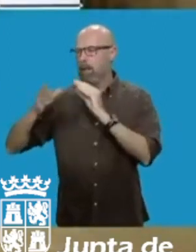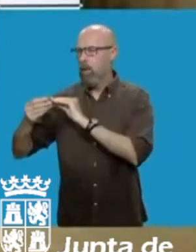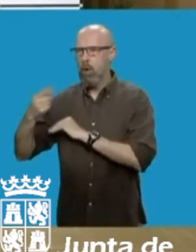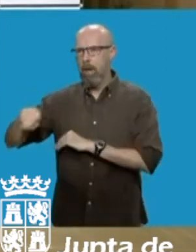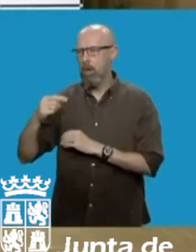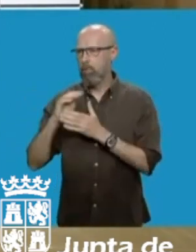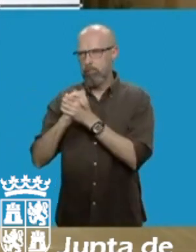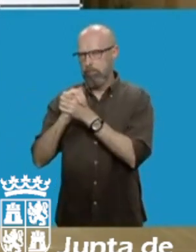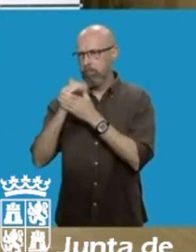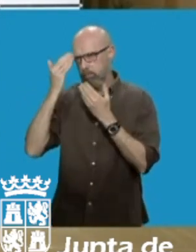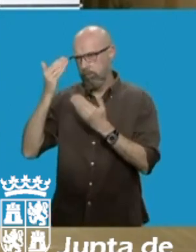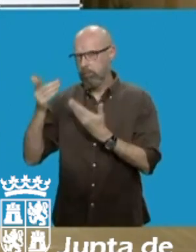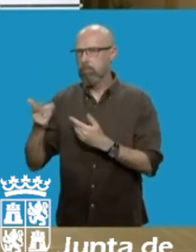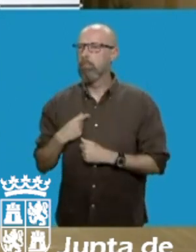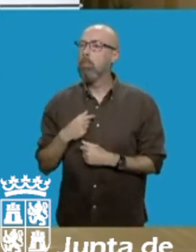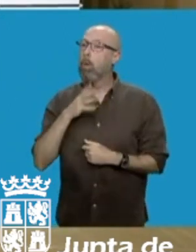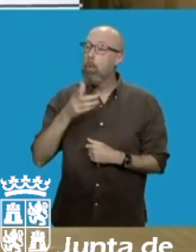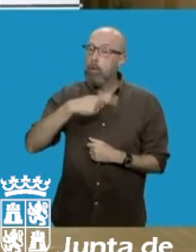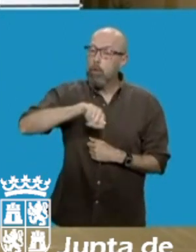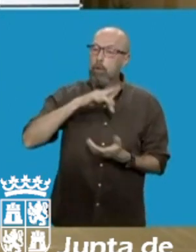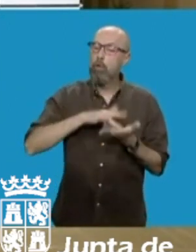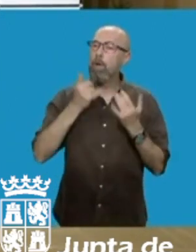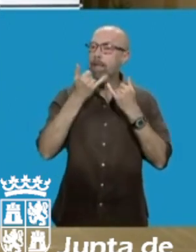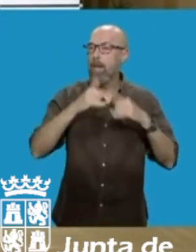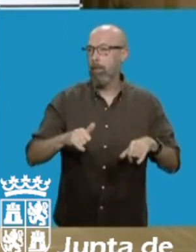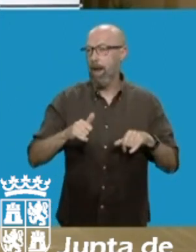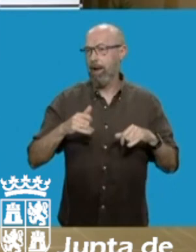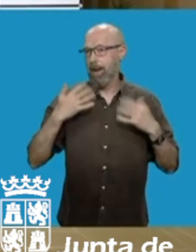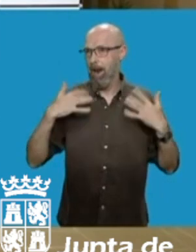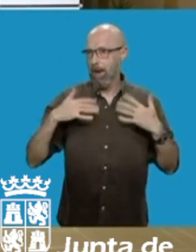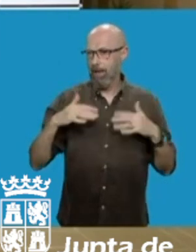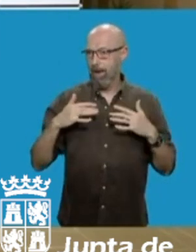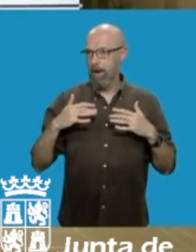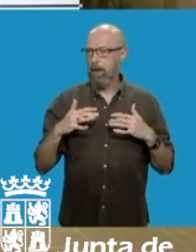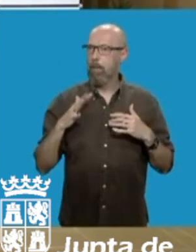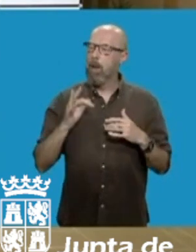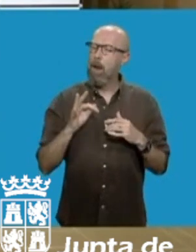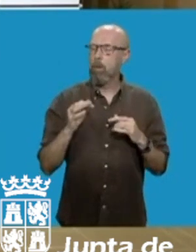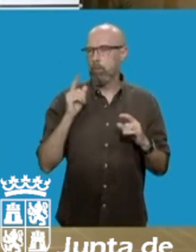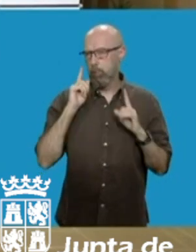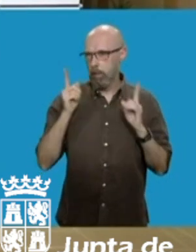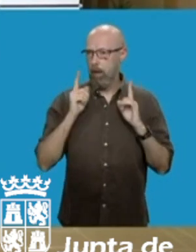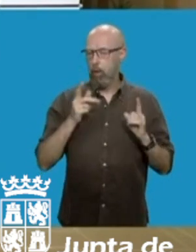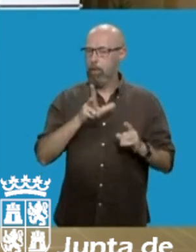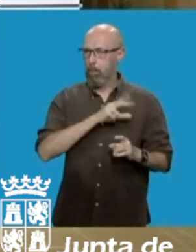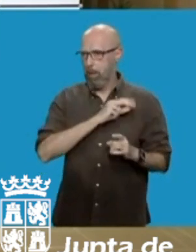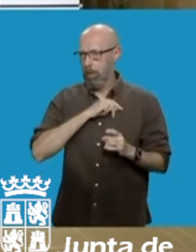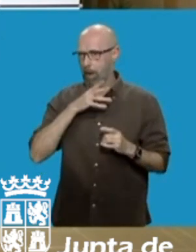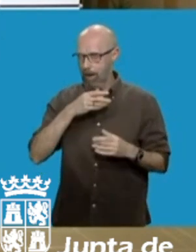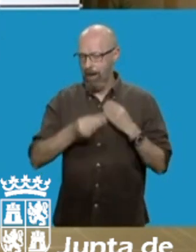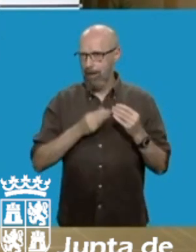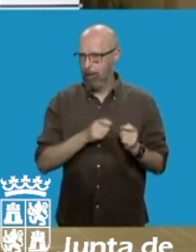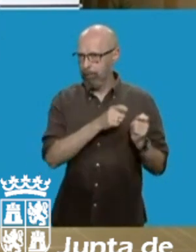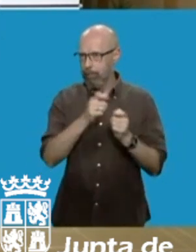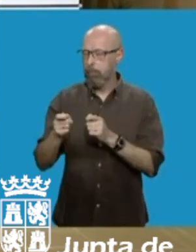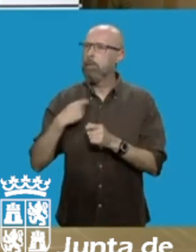queremos celebrar con gran alegría y siempre desde la prudencia la concesión de estos galardones. Recordamos que estos premios fueron creados